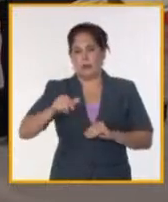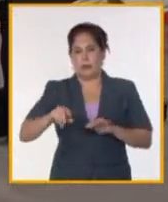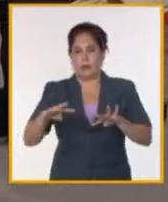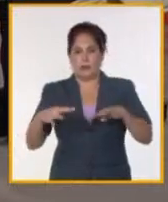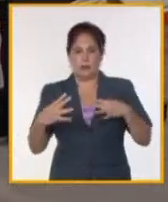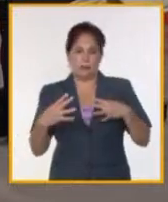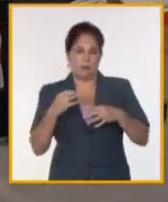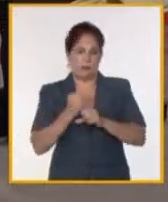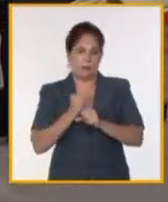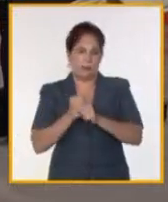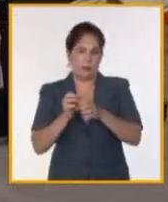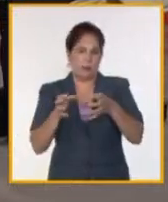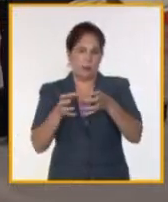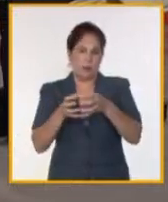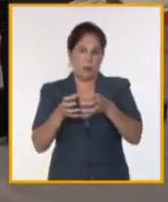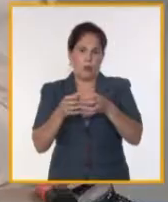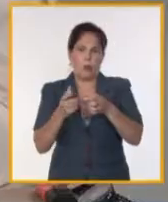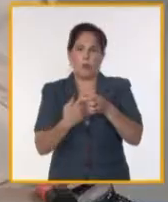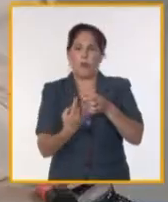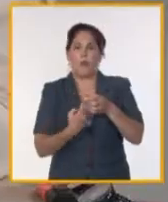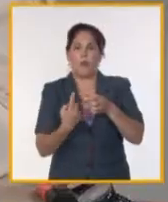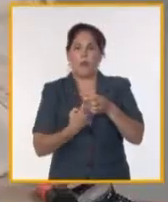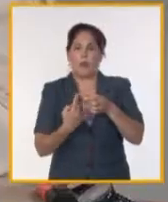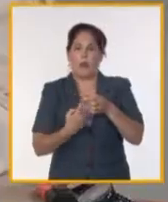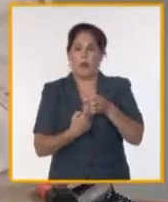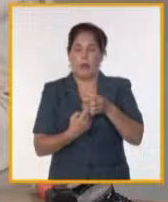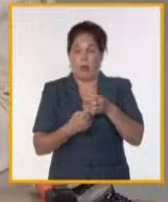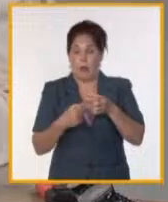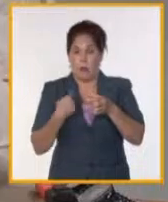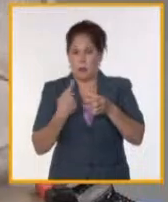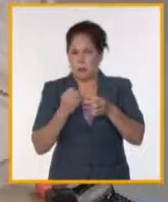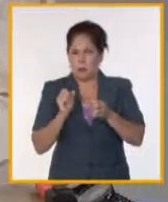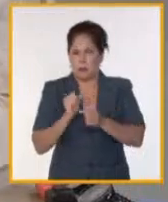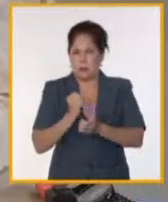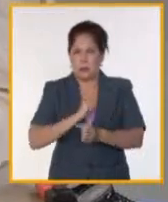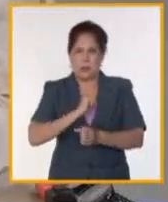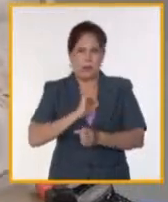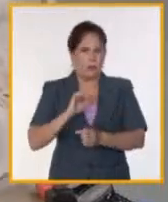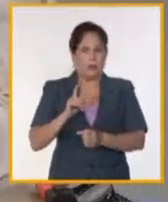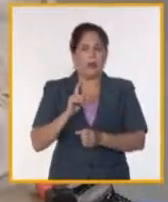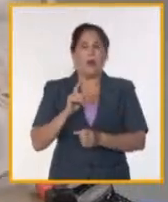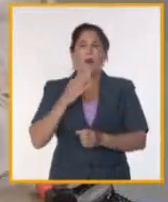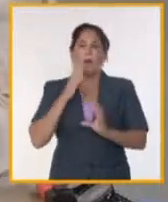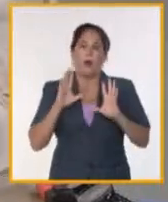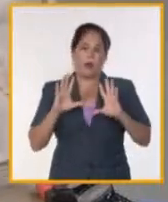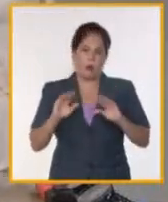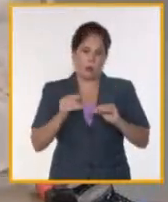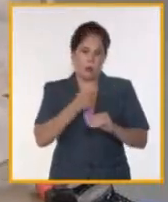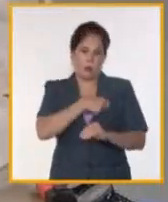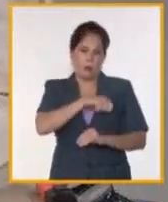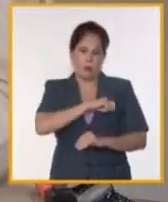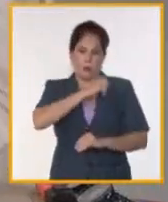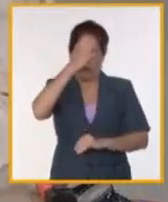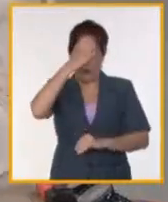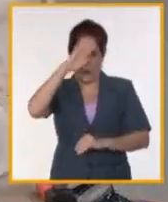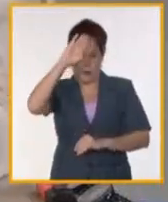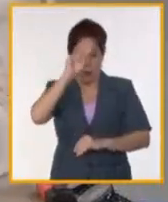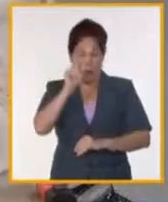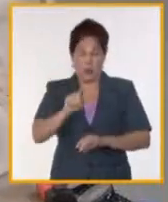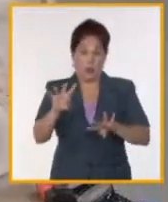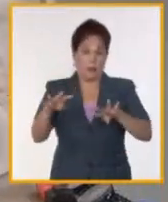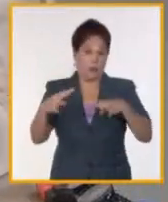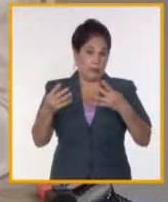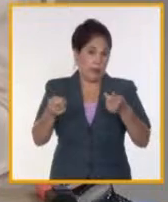que trabajan en el equipo de Ideas Multimedia. Queríamos también darle las buenas noches a nuestro pueblo, a todos los televidentes y a